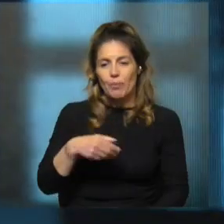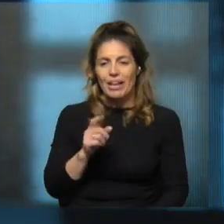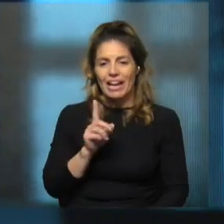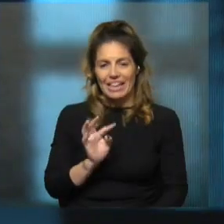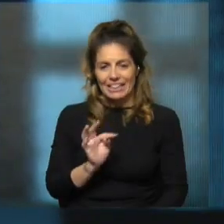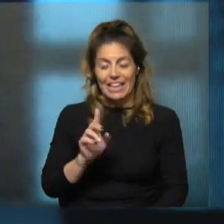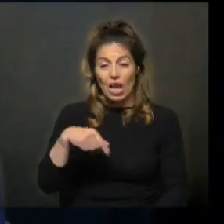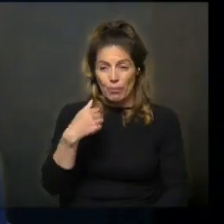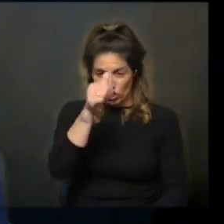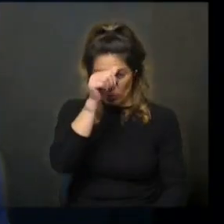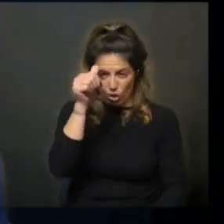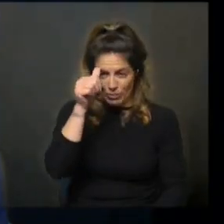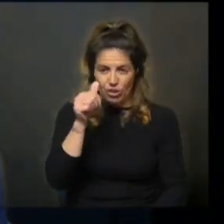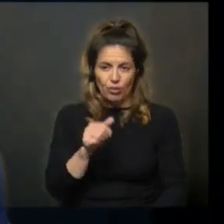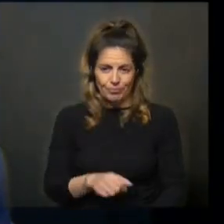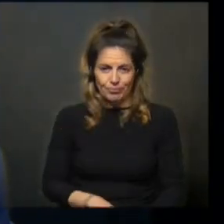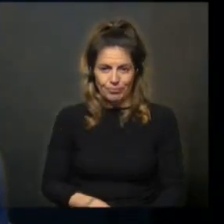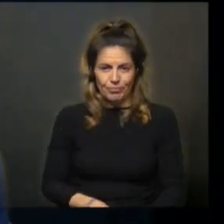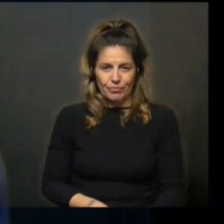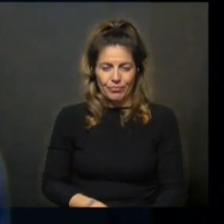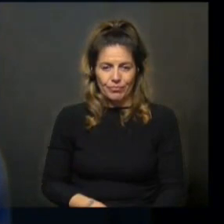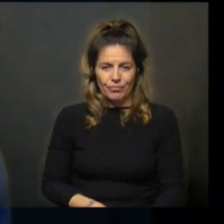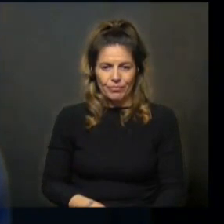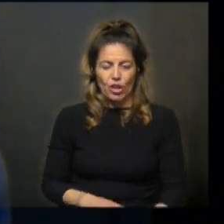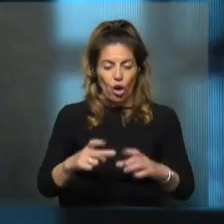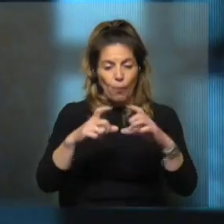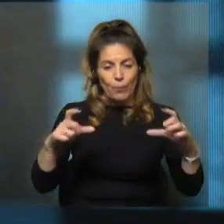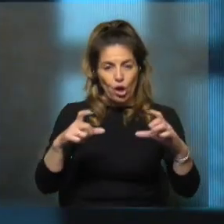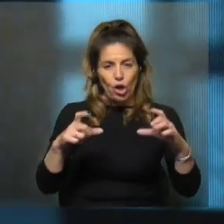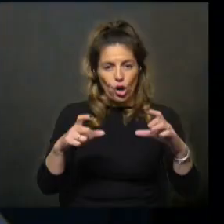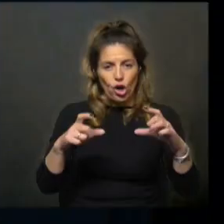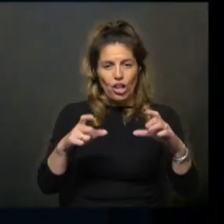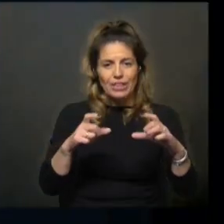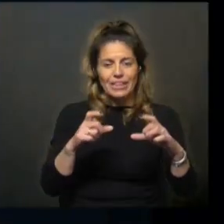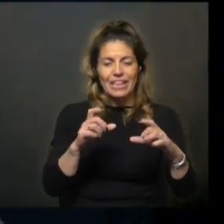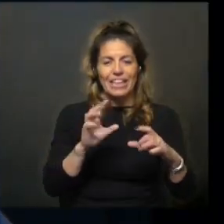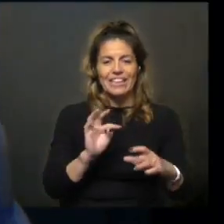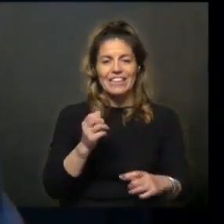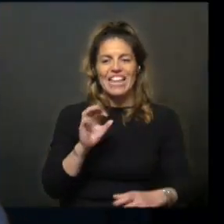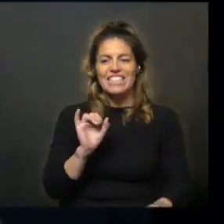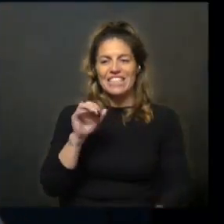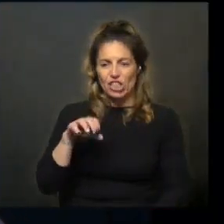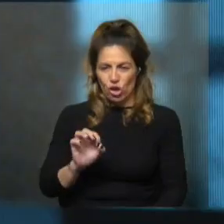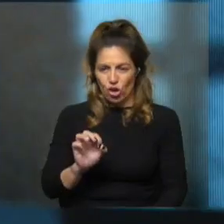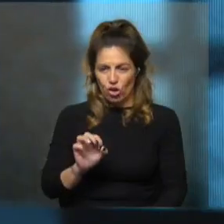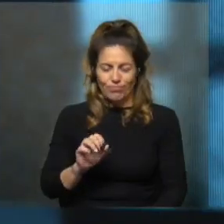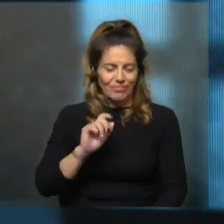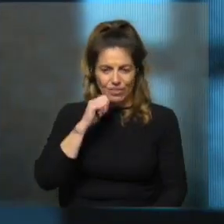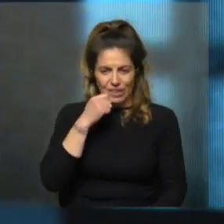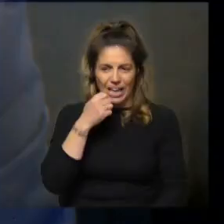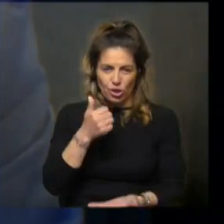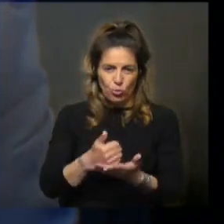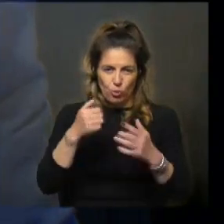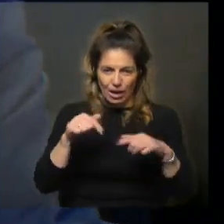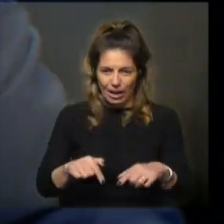Ah es el domingo que viene bien con prólogo de Karina tasin Sí una divina Karina que estuvo bueno que tuvo